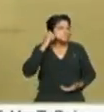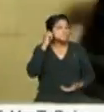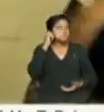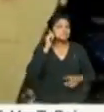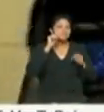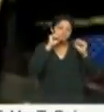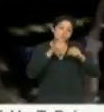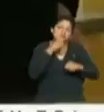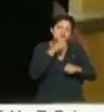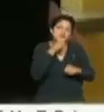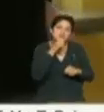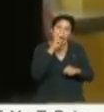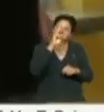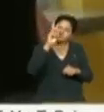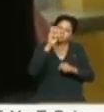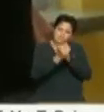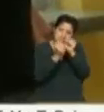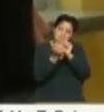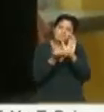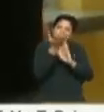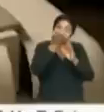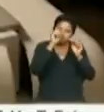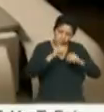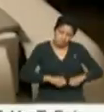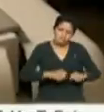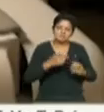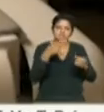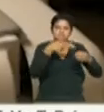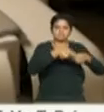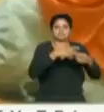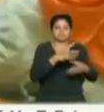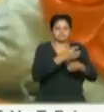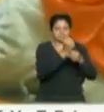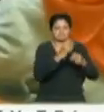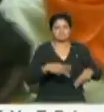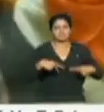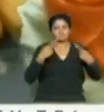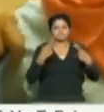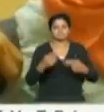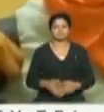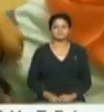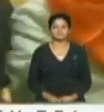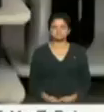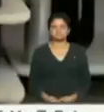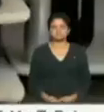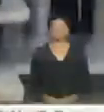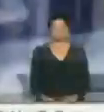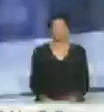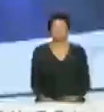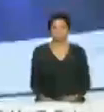con enfermedades catastróficas y crónicas. Caterine Morejón, Noticiero Ciudadano.